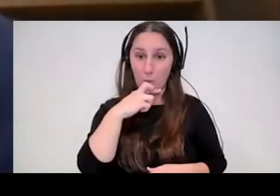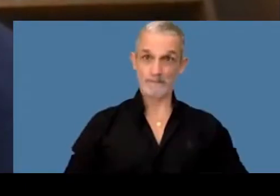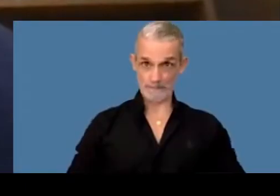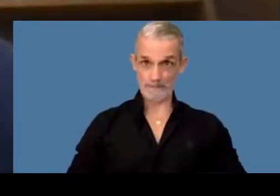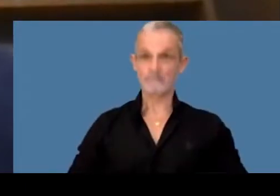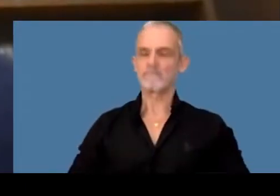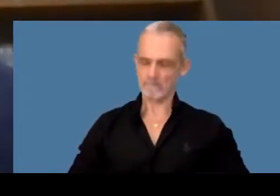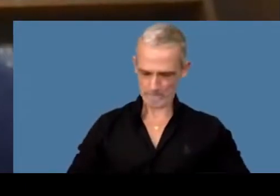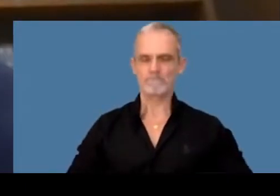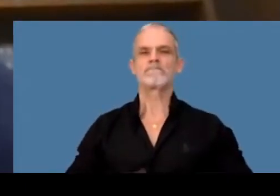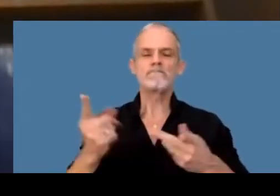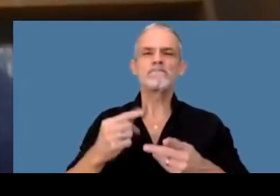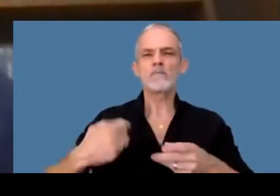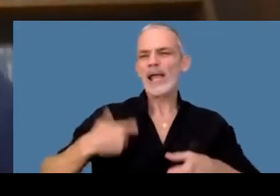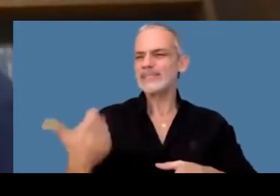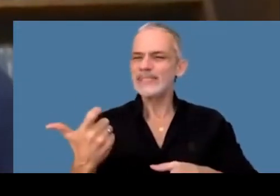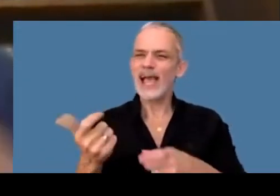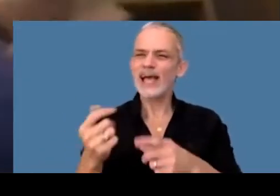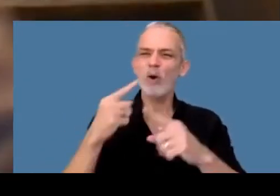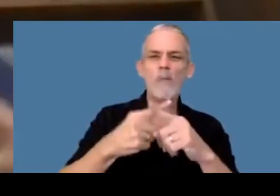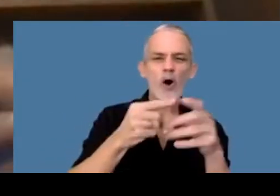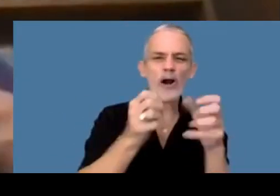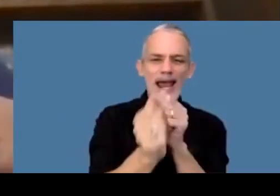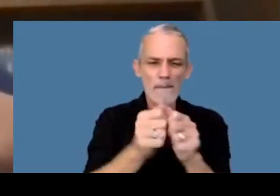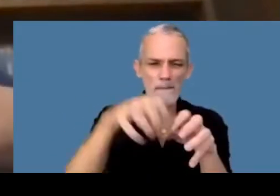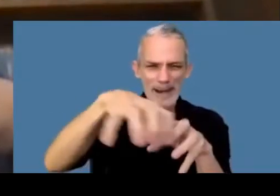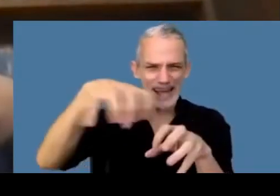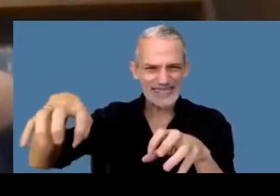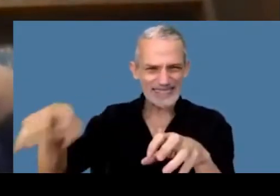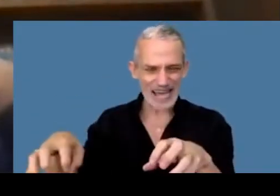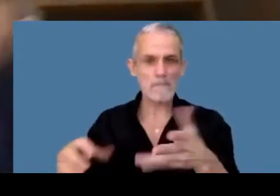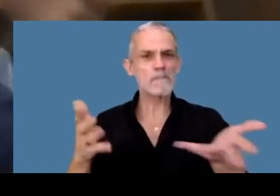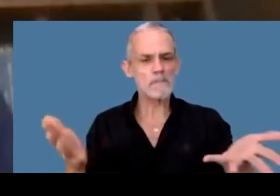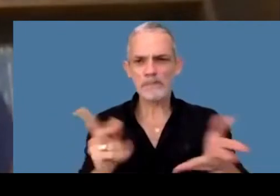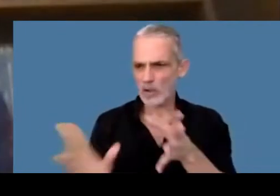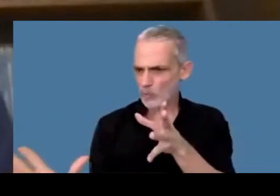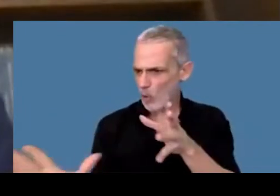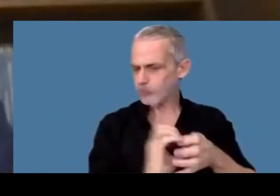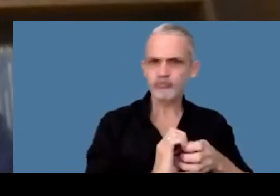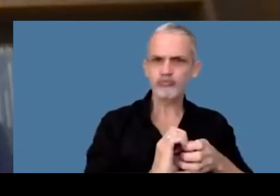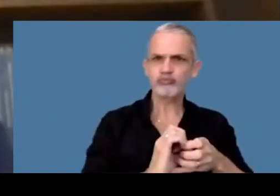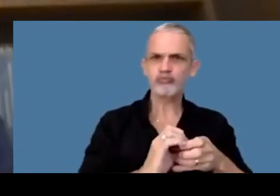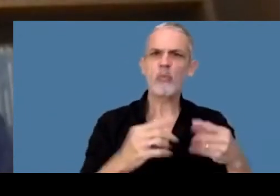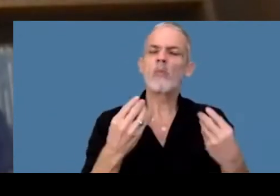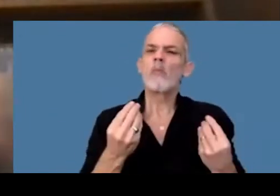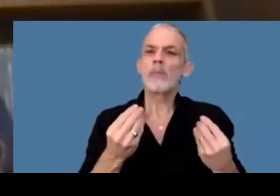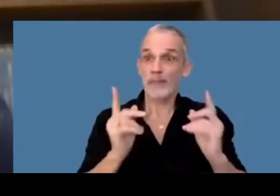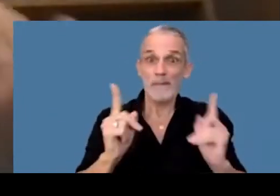empresa o por empresa, como prefieran llamarlo, que nuclea a trabajadores ya de la misma empresa, como ustedes